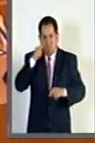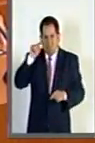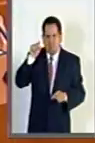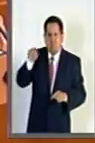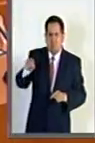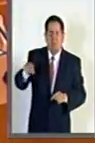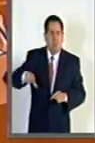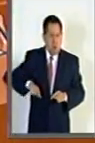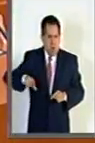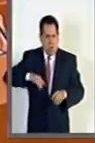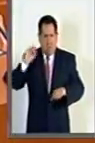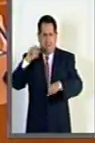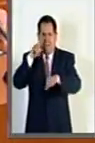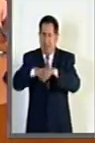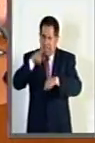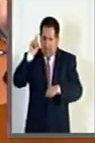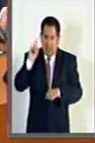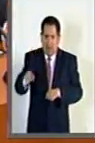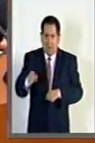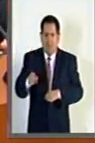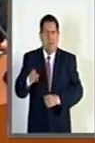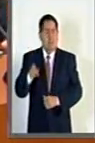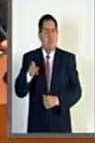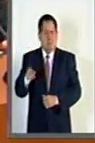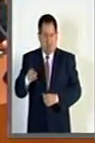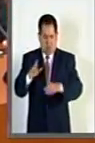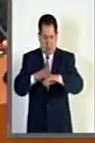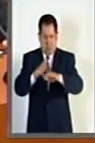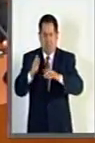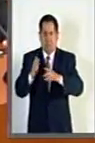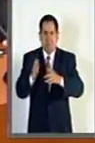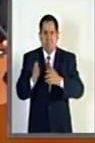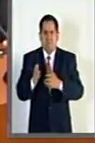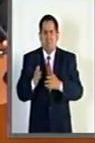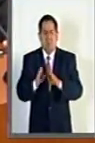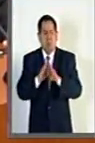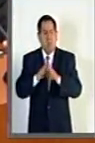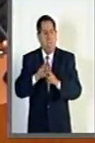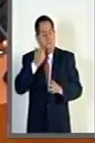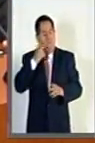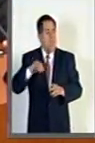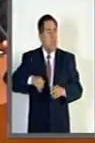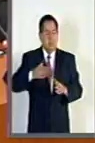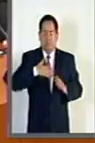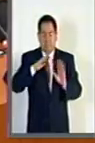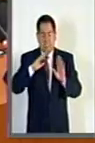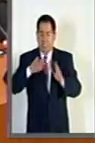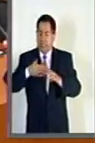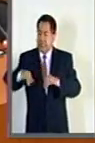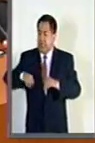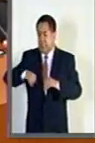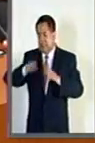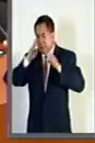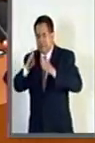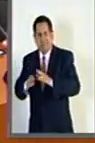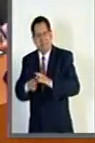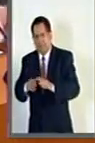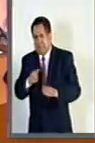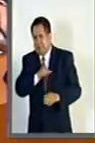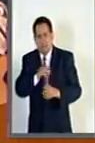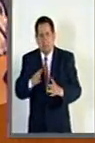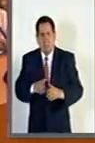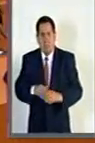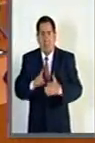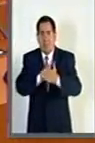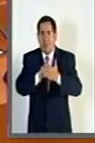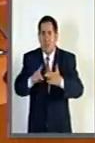federal ve más allá de unos intereses mezquinos. Tenemos que entender que los derechos